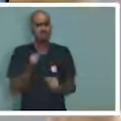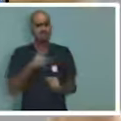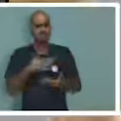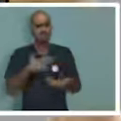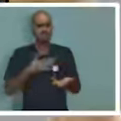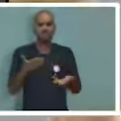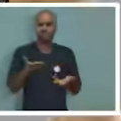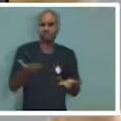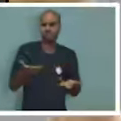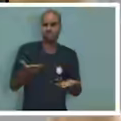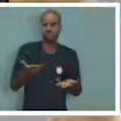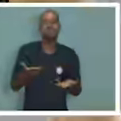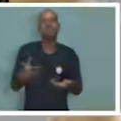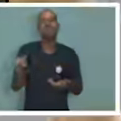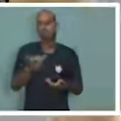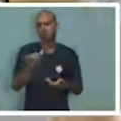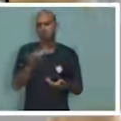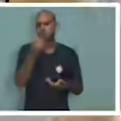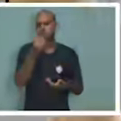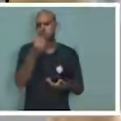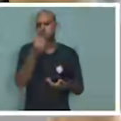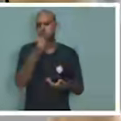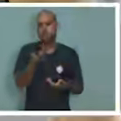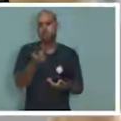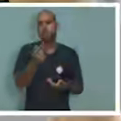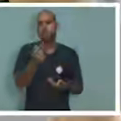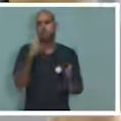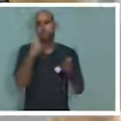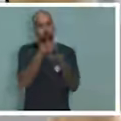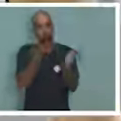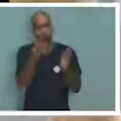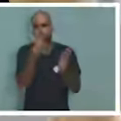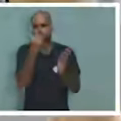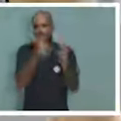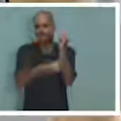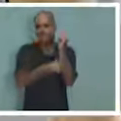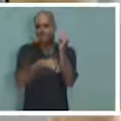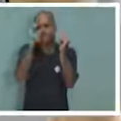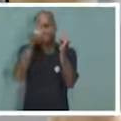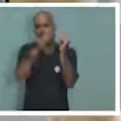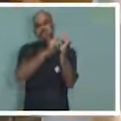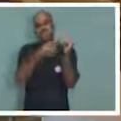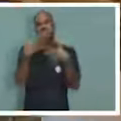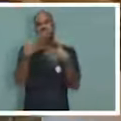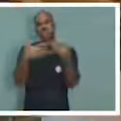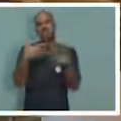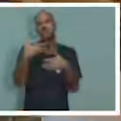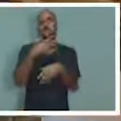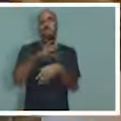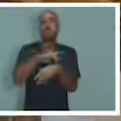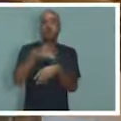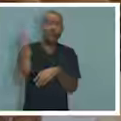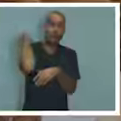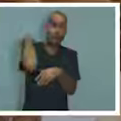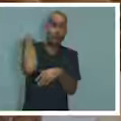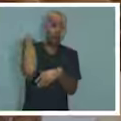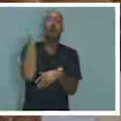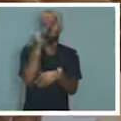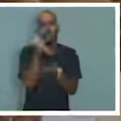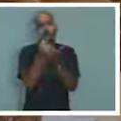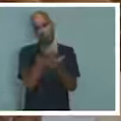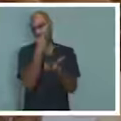reconstituyente para los niños que tienen problemas de insuficiencia respiratoria. Y en cuanto al aspecto personal, algo que me